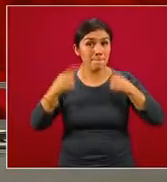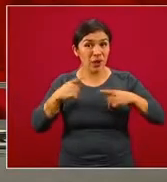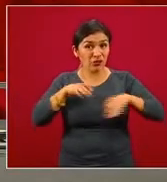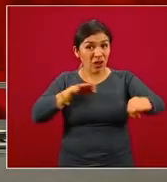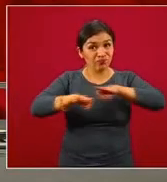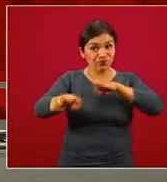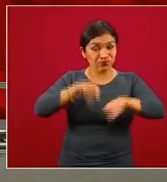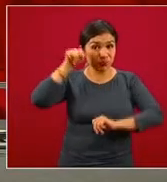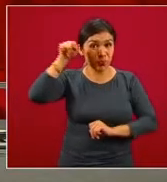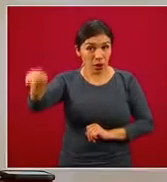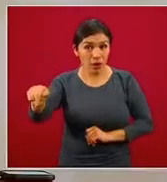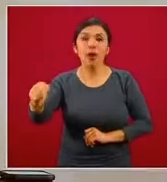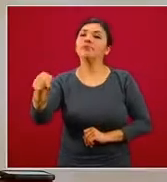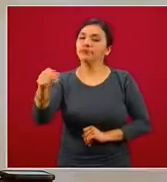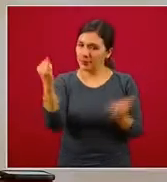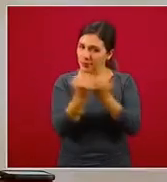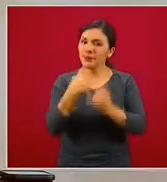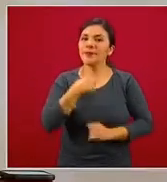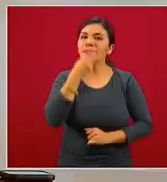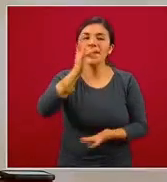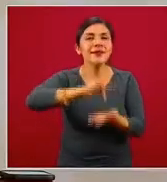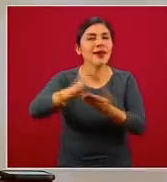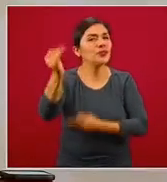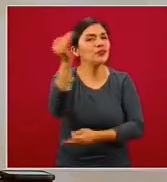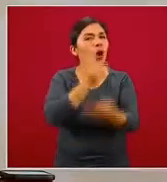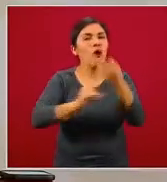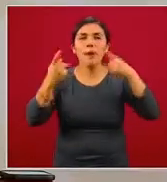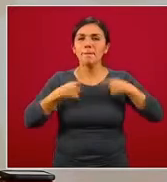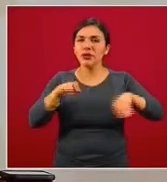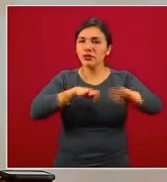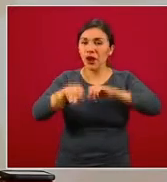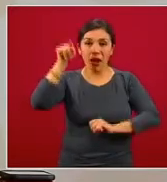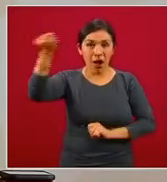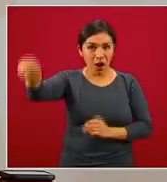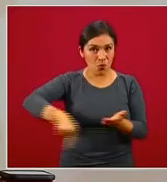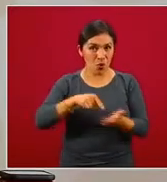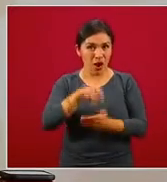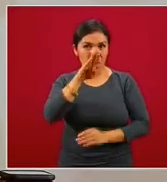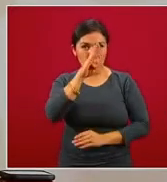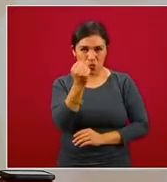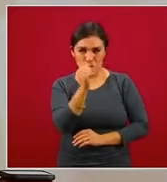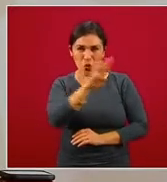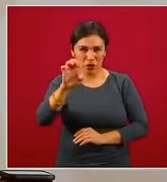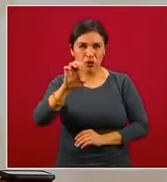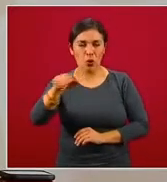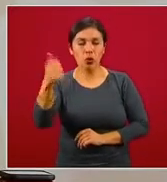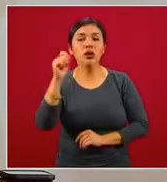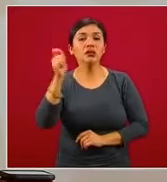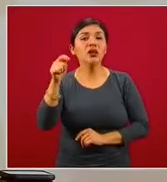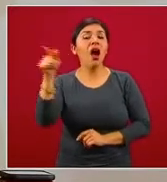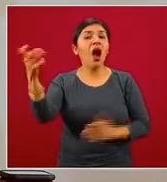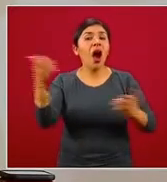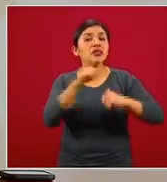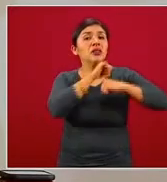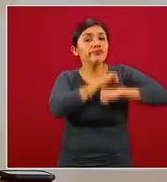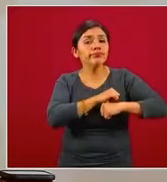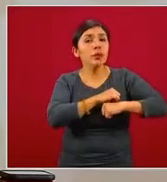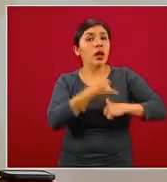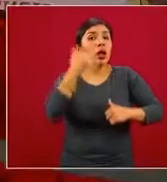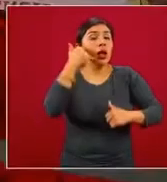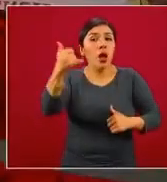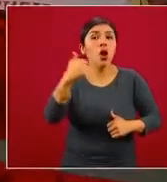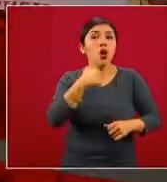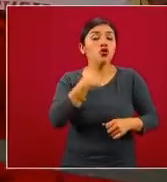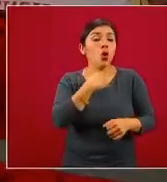centro de emergencias, por cierto, mi agradecimiento a todas y I would todos also los like to trabajadores de este thank sistema, all of the es workers canalizar a la persona y decirle, en este